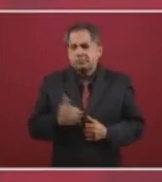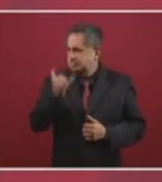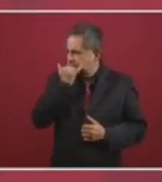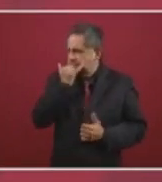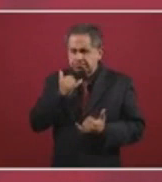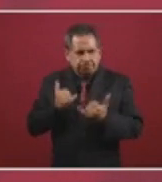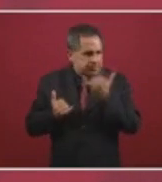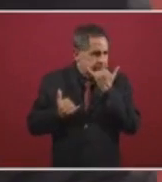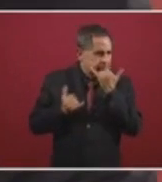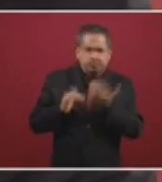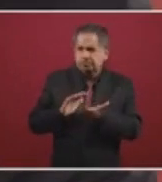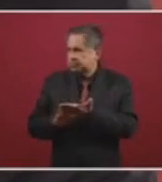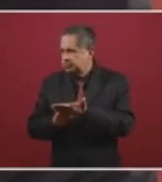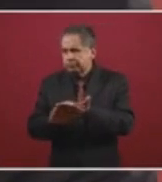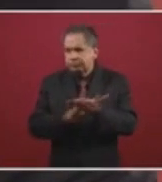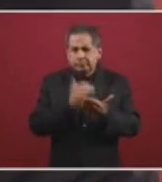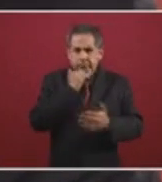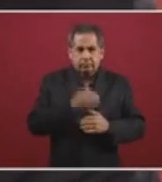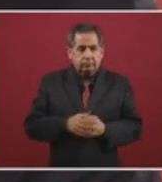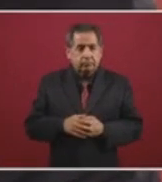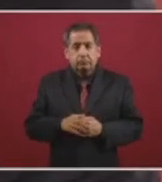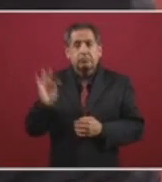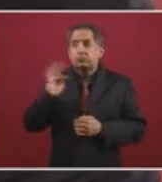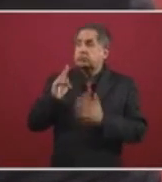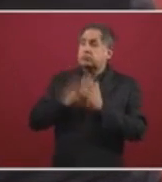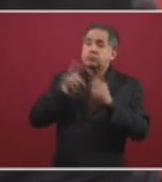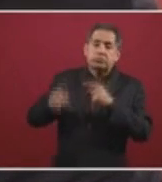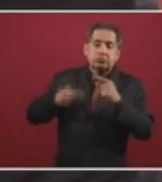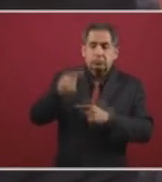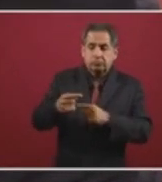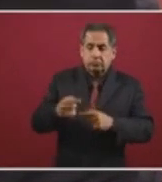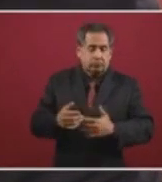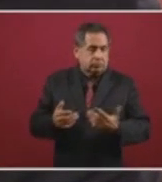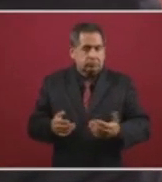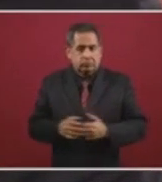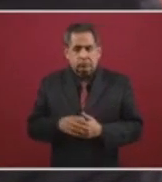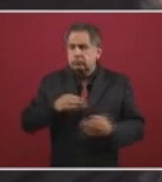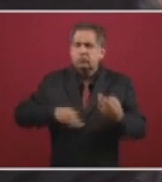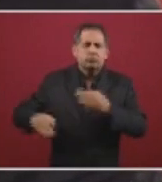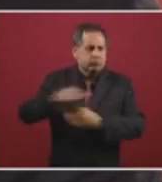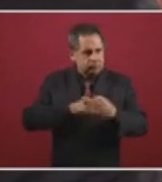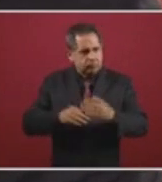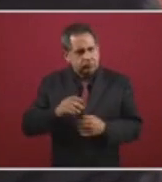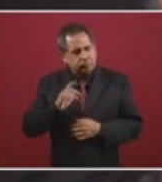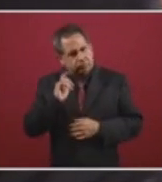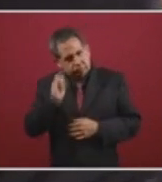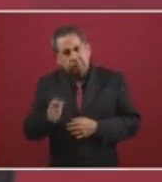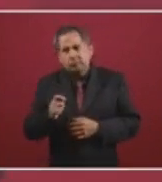perdonemos. ¿Y si lo y que a todos hacer? Estemos dispuestos a